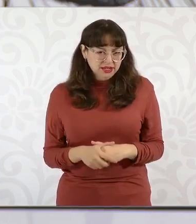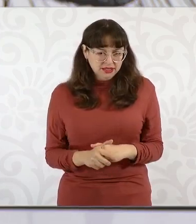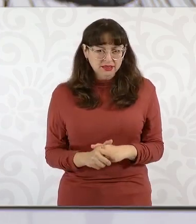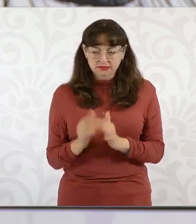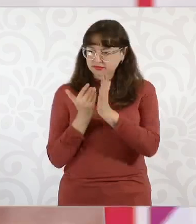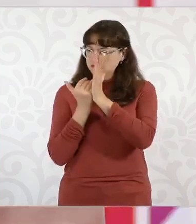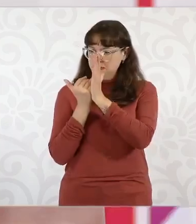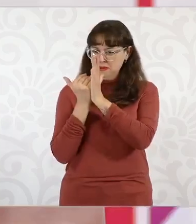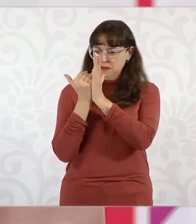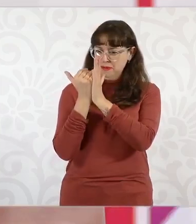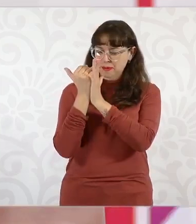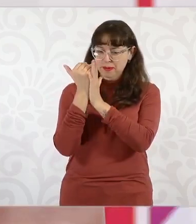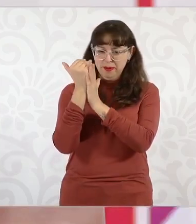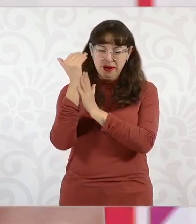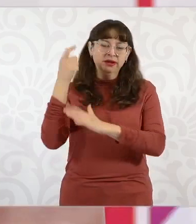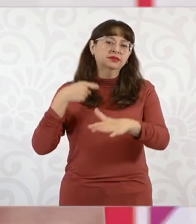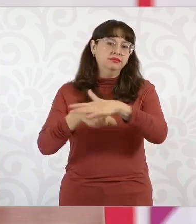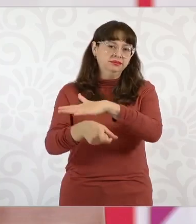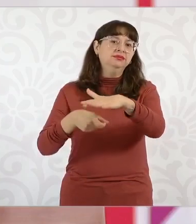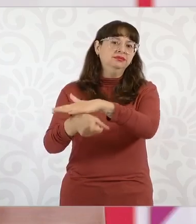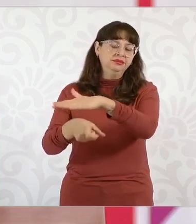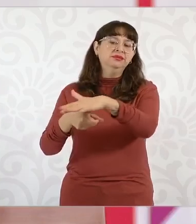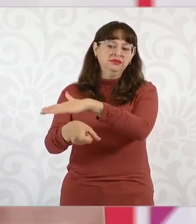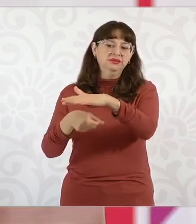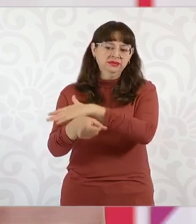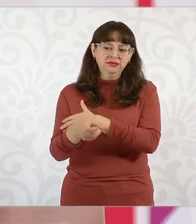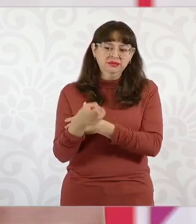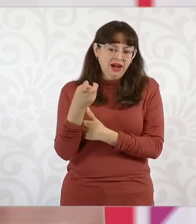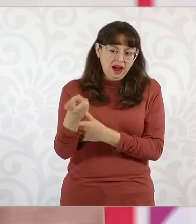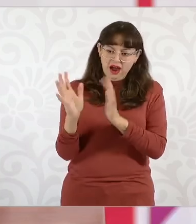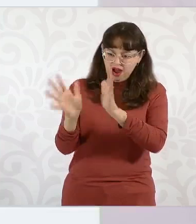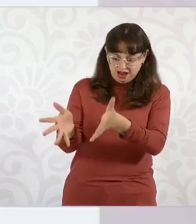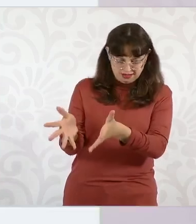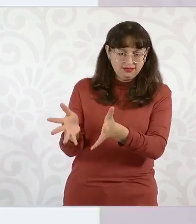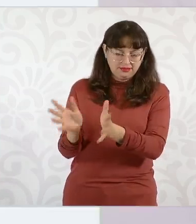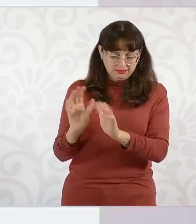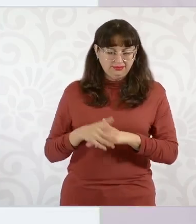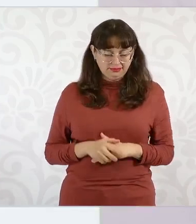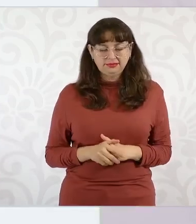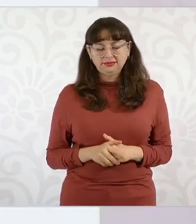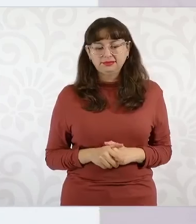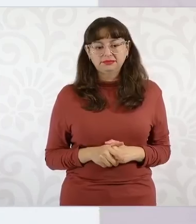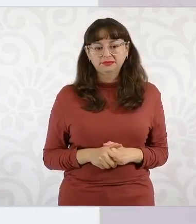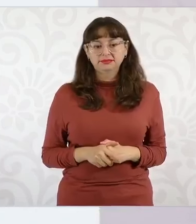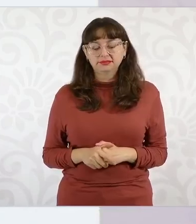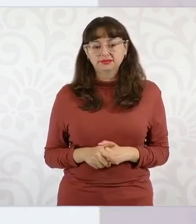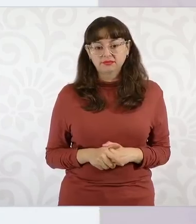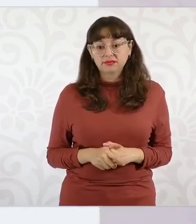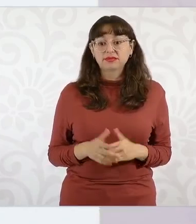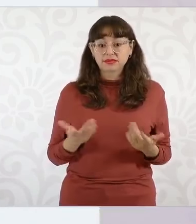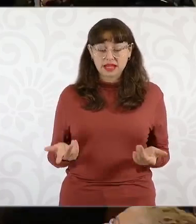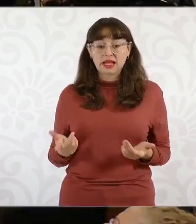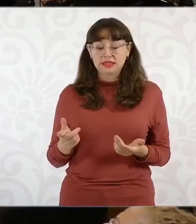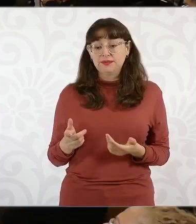publicaciones que son pagadas. Así funcionan las redes, particularmente X, pero